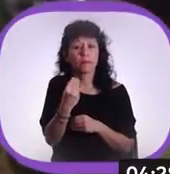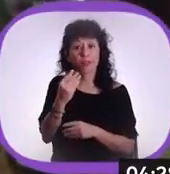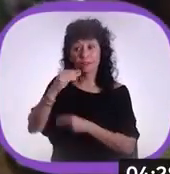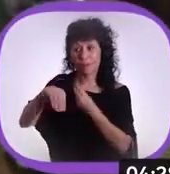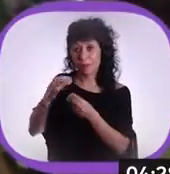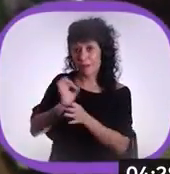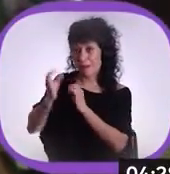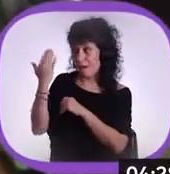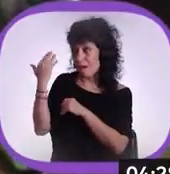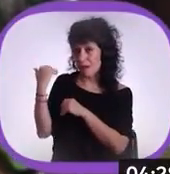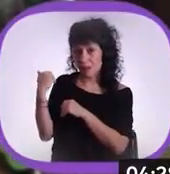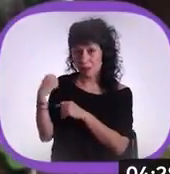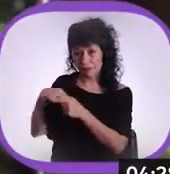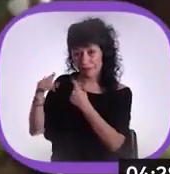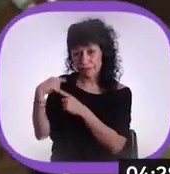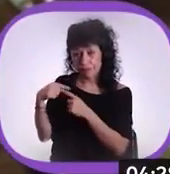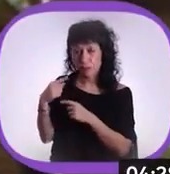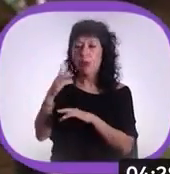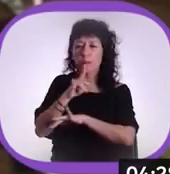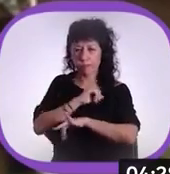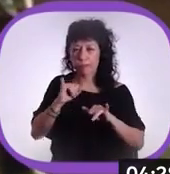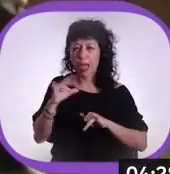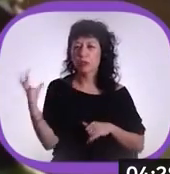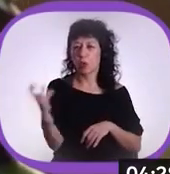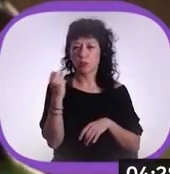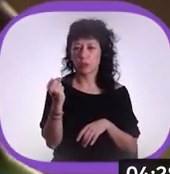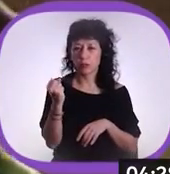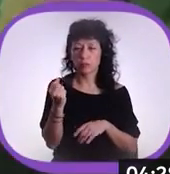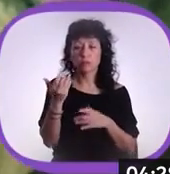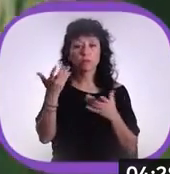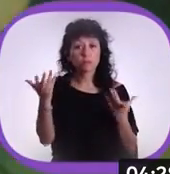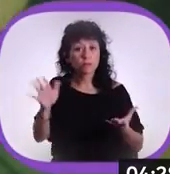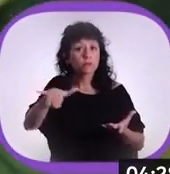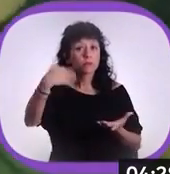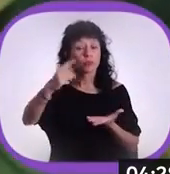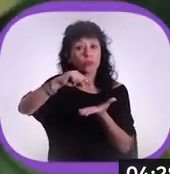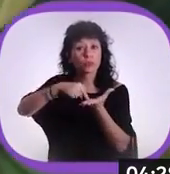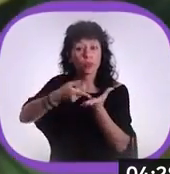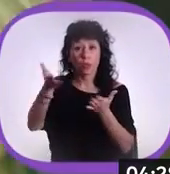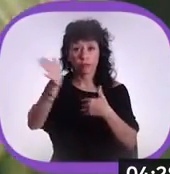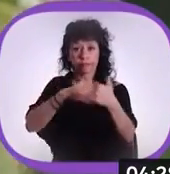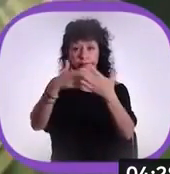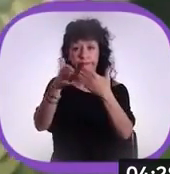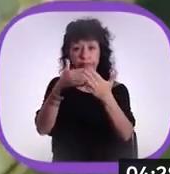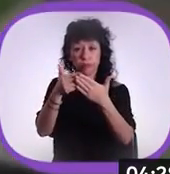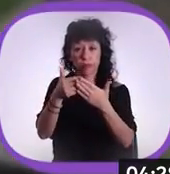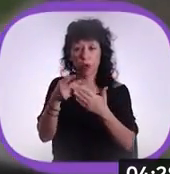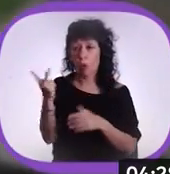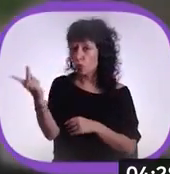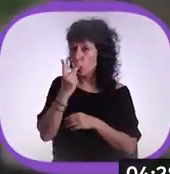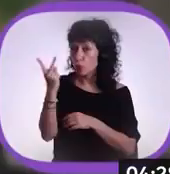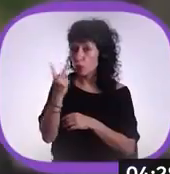la paz y que los Sentient construyeron esta ciudad en su honor. Nosotros descendemos de